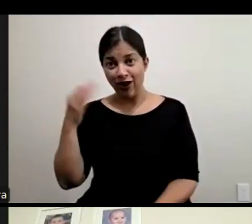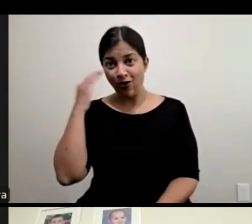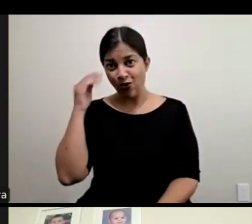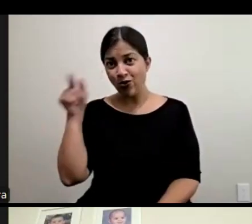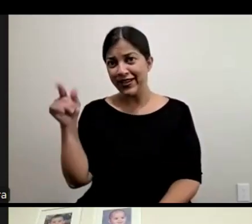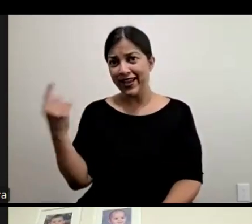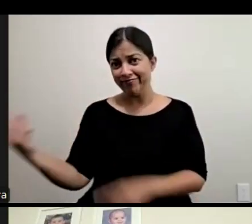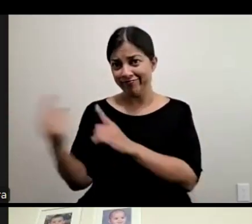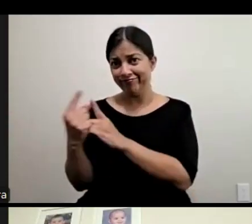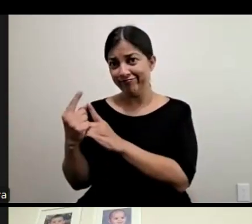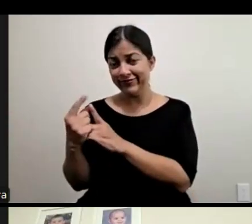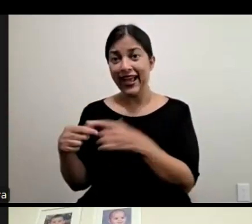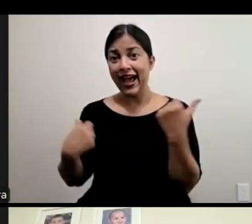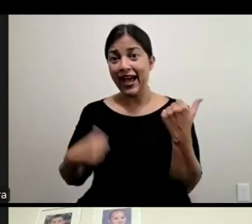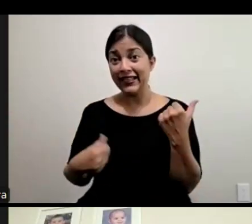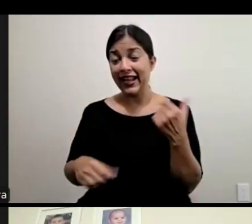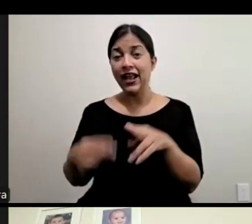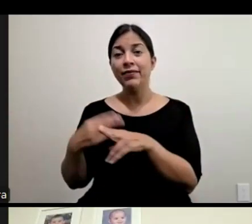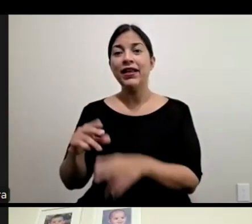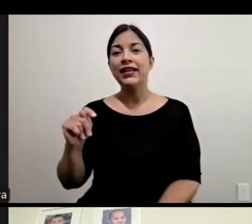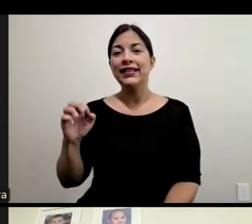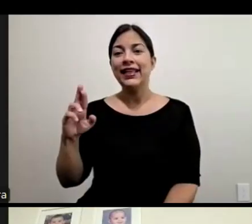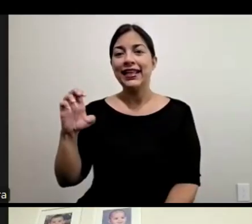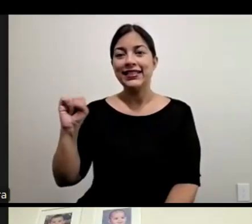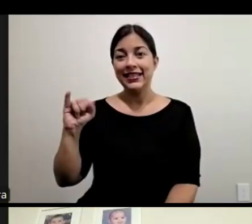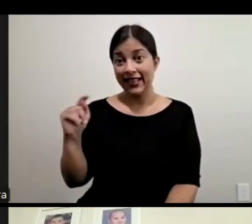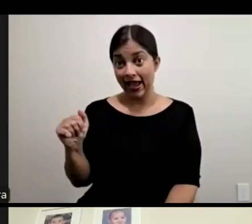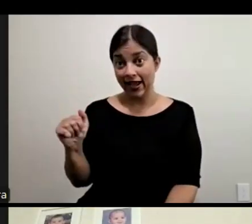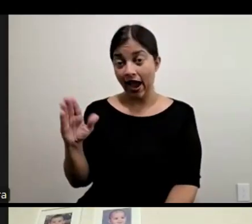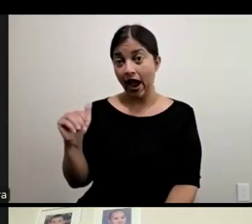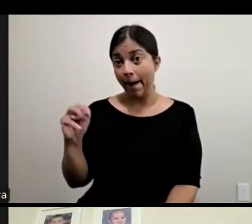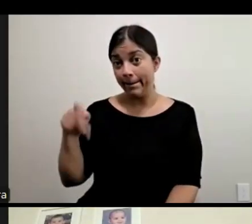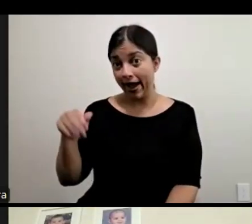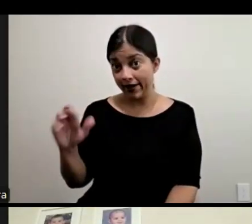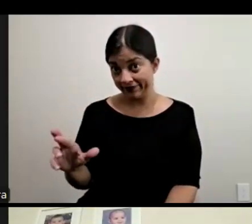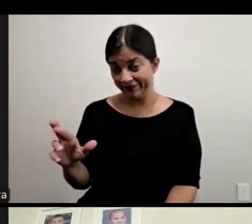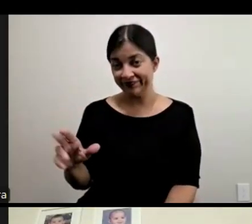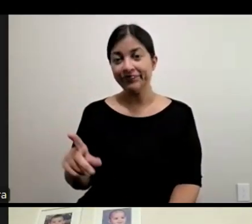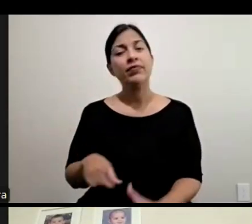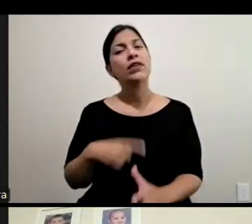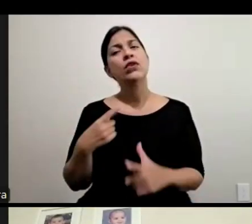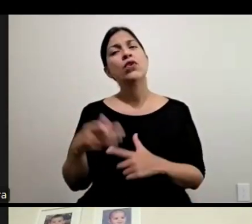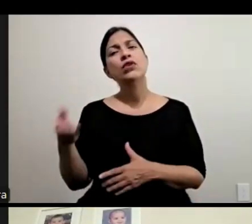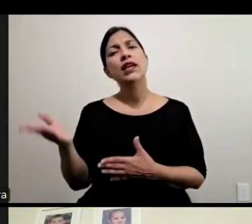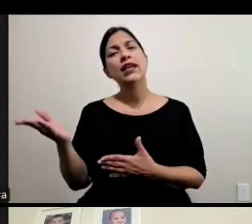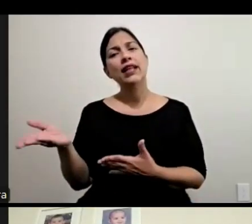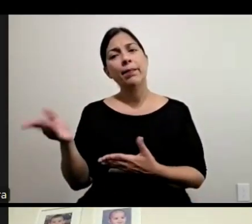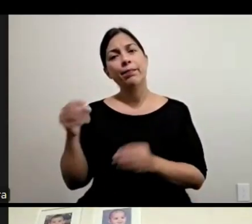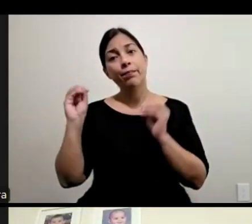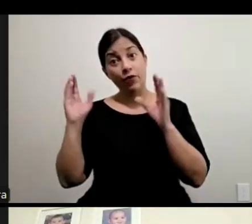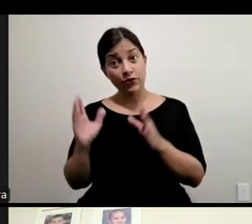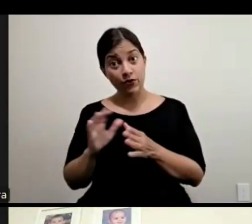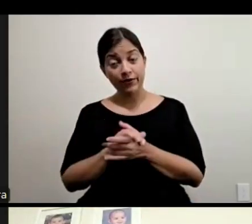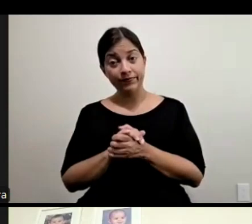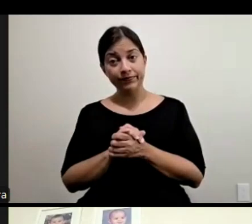que es argentina, que se llama Teresita Campana. Entonces, esta profesora